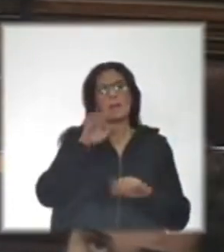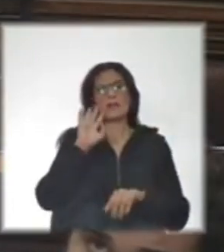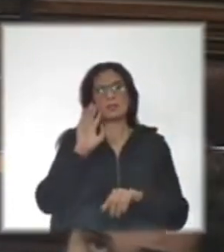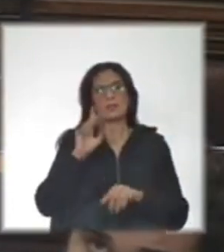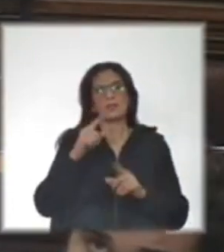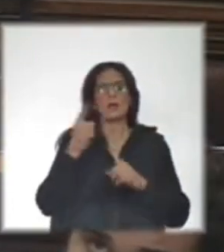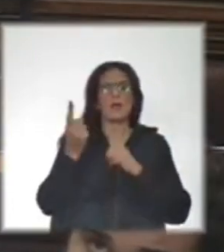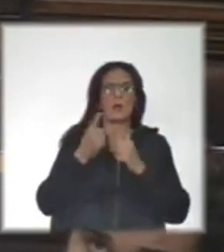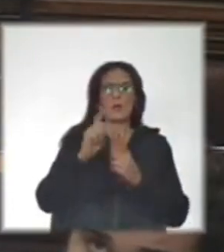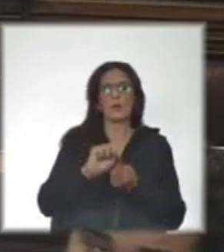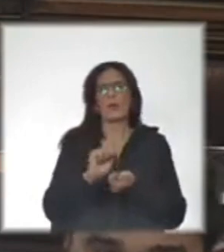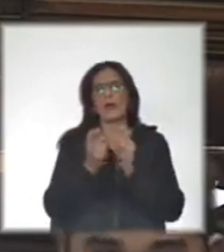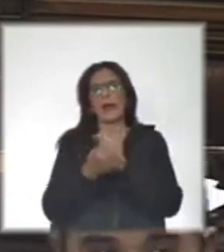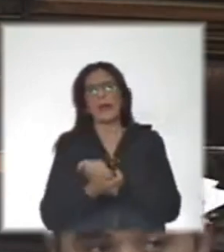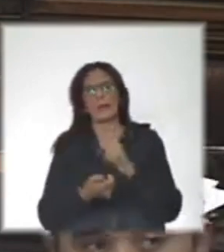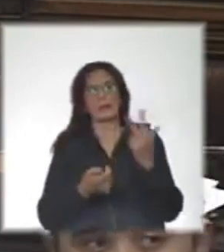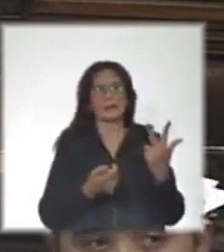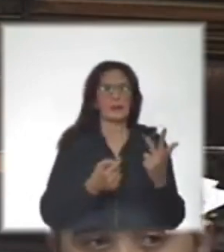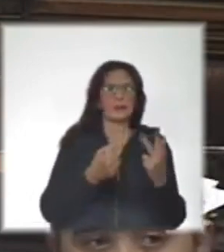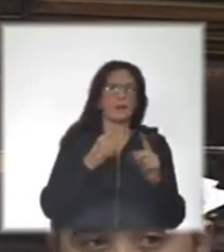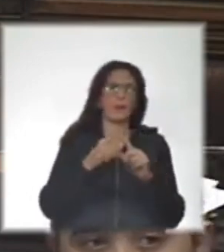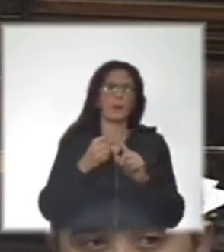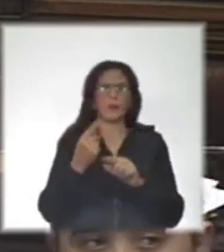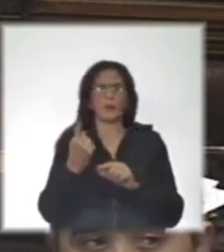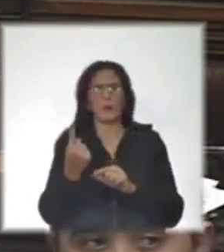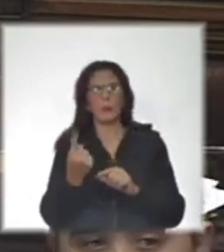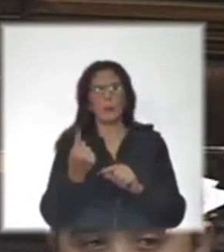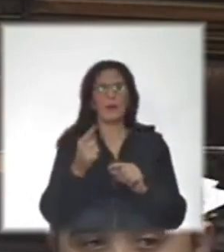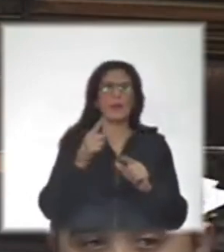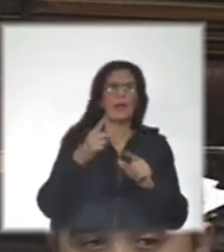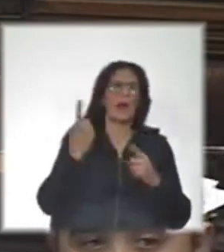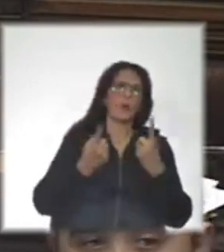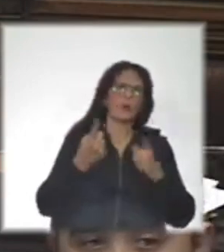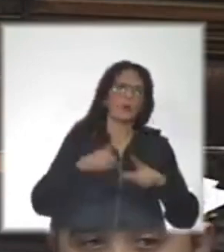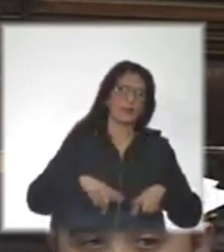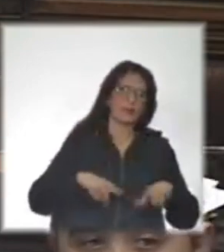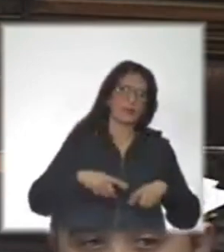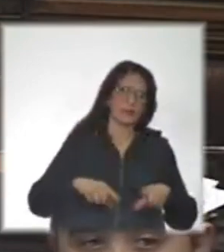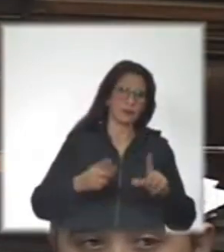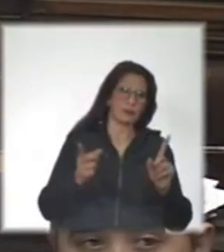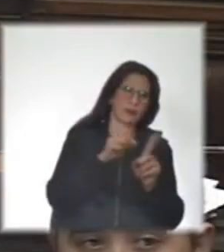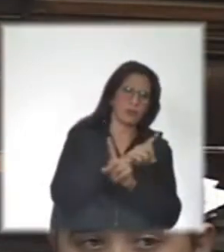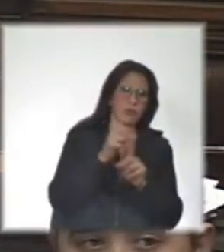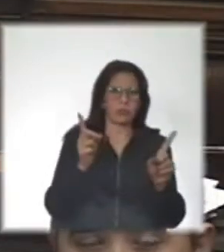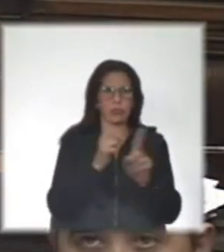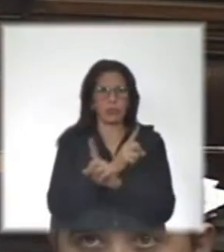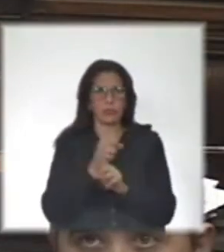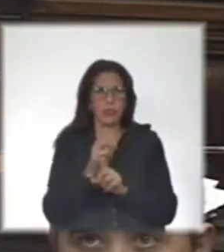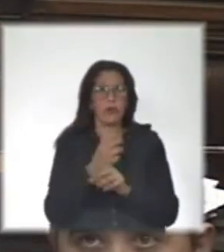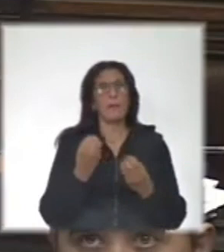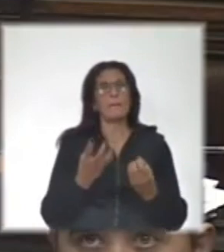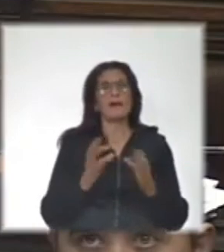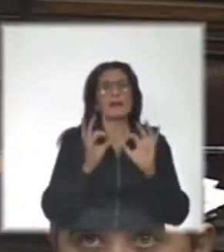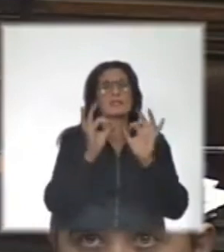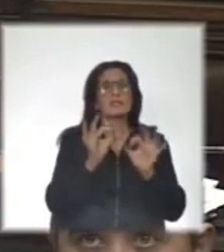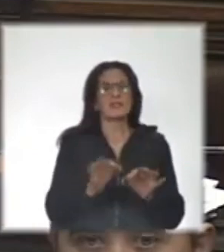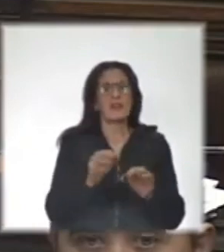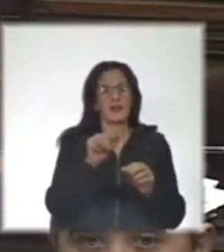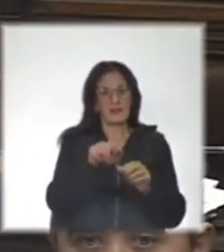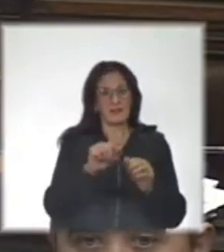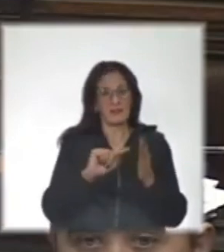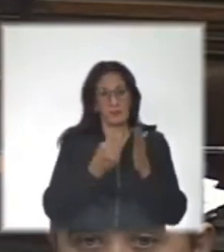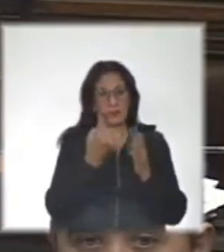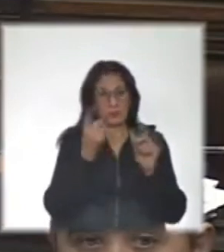cambian, algunos artículos son 3-2 por 1, y después los mismos ministros que estaban a favor en otros artículos, y para llegar a esa sentencia tan